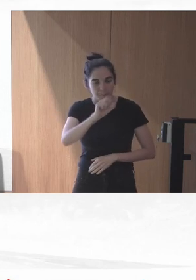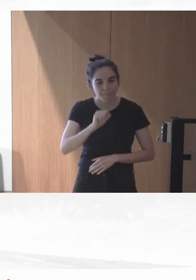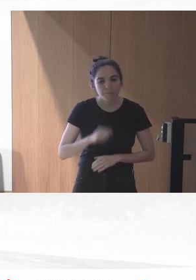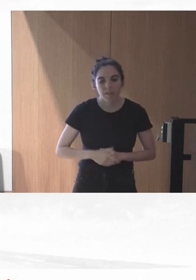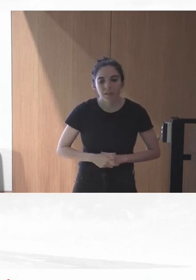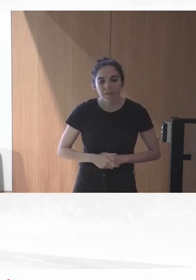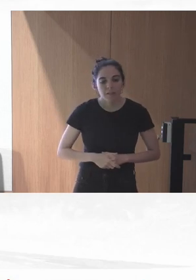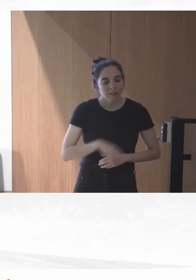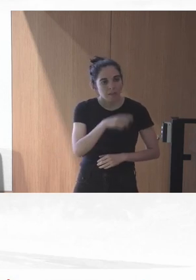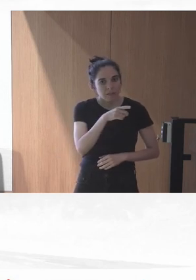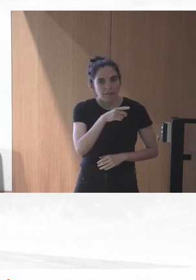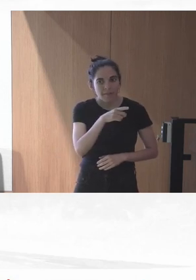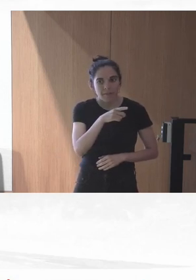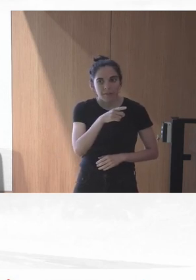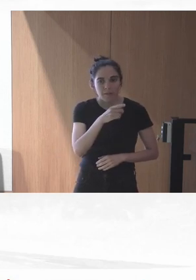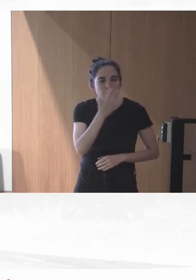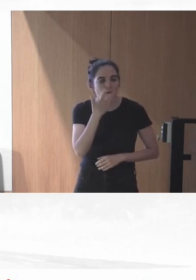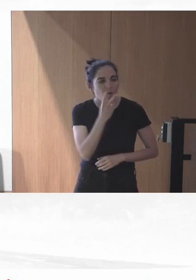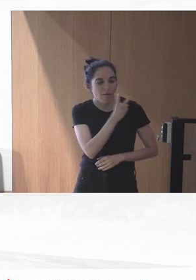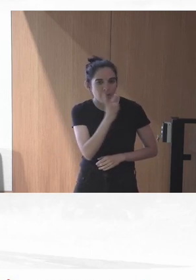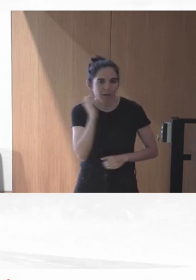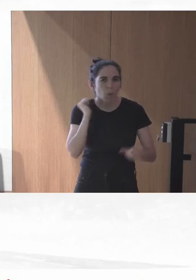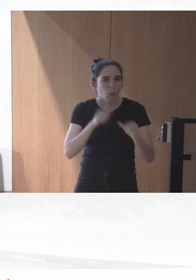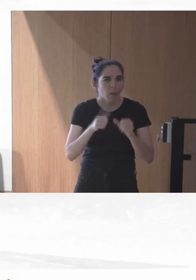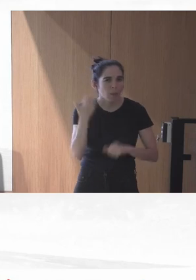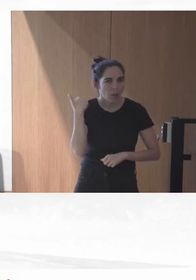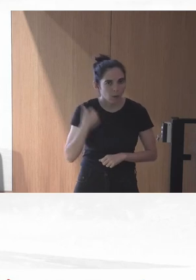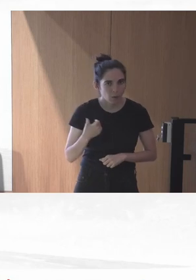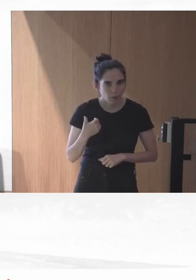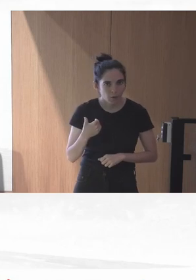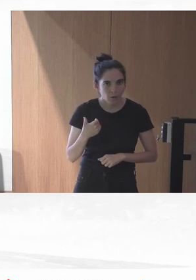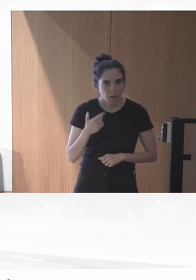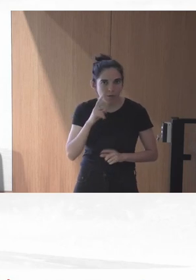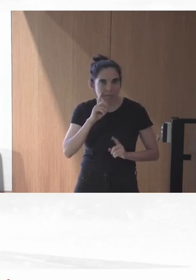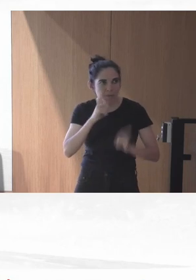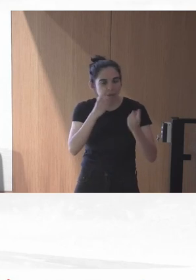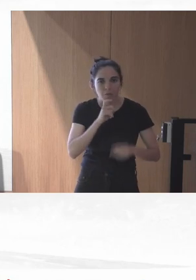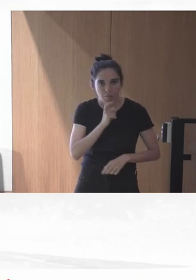tiempo, hace cuánto tiempo que conoces a Nicolás y cómo os conocisteis? Esta es mi primera pregunta.